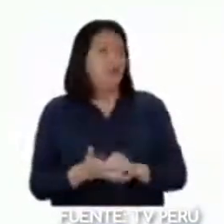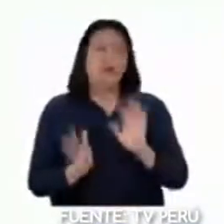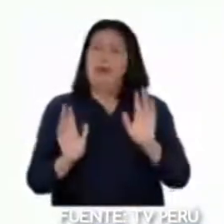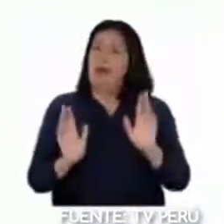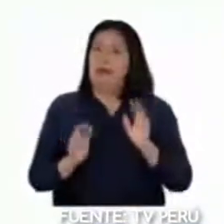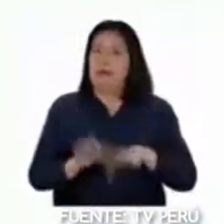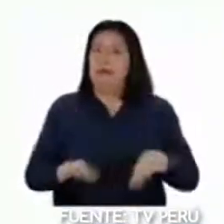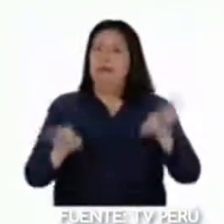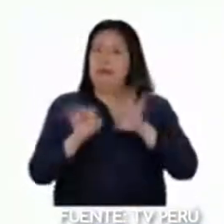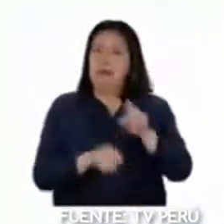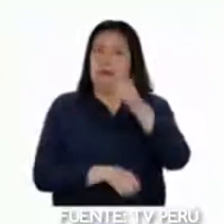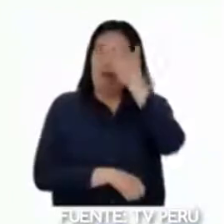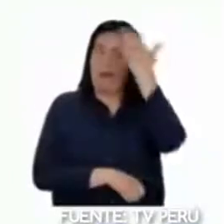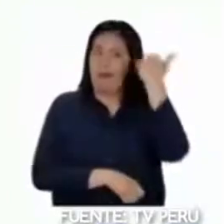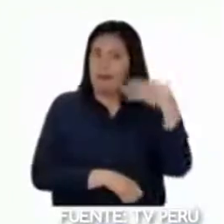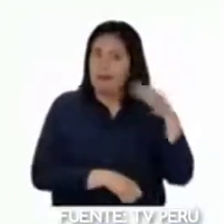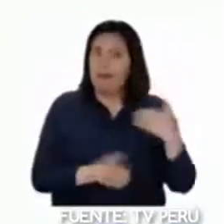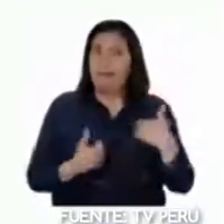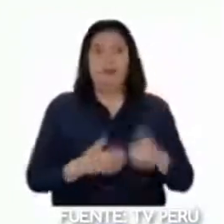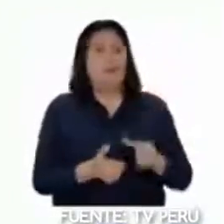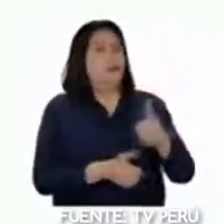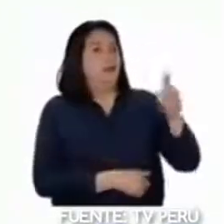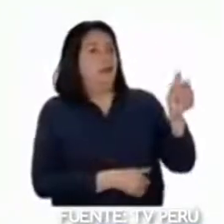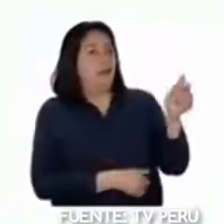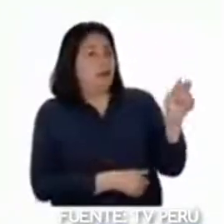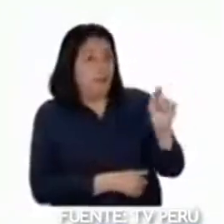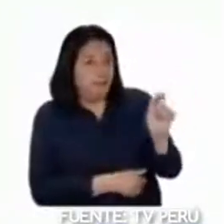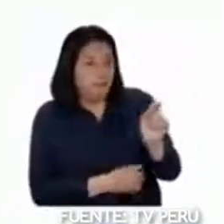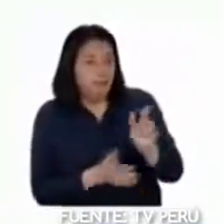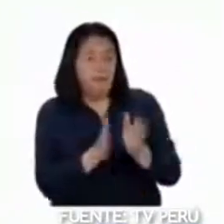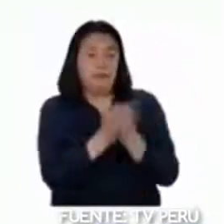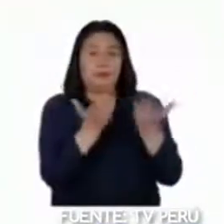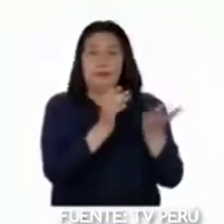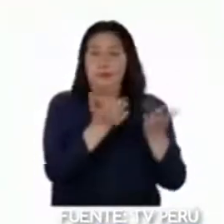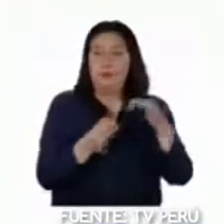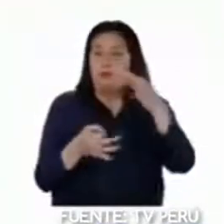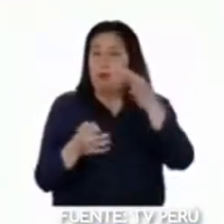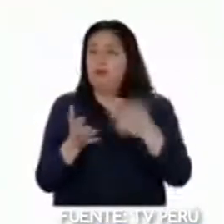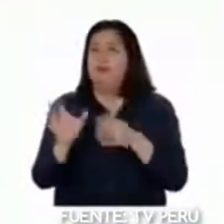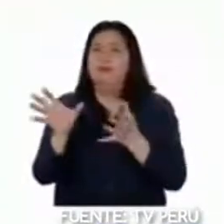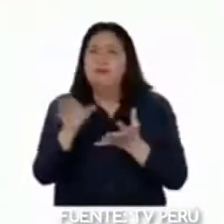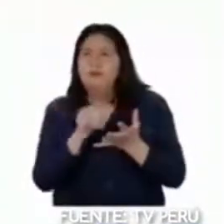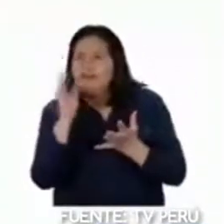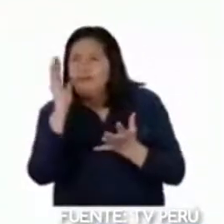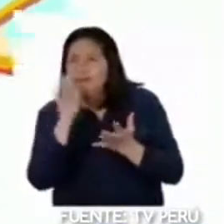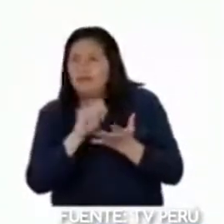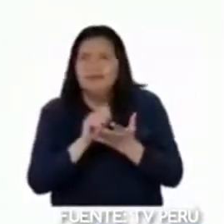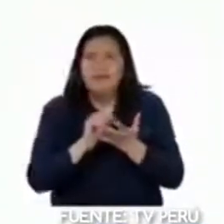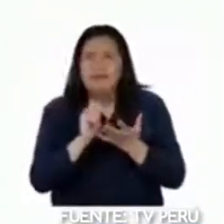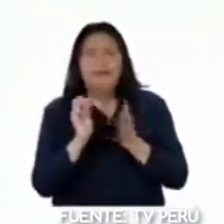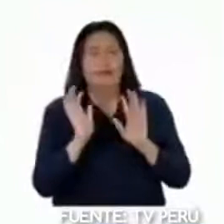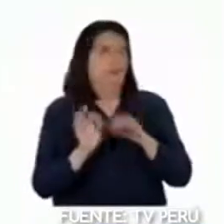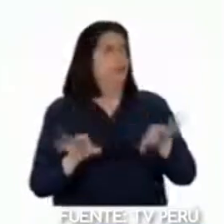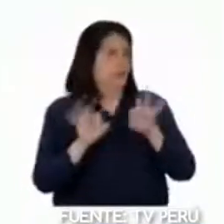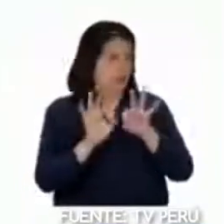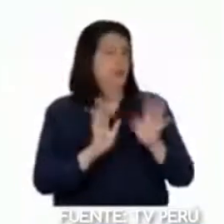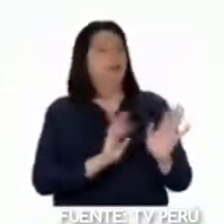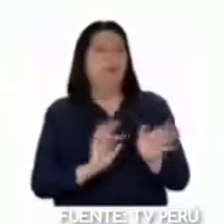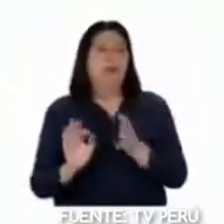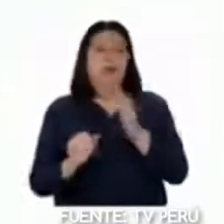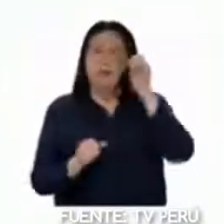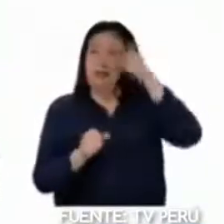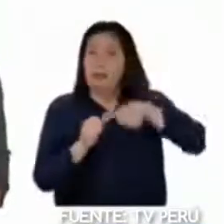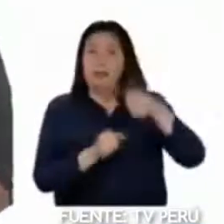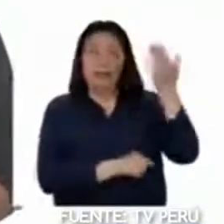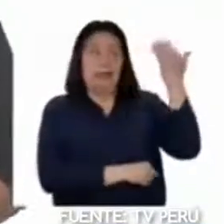sí, muy importante, no se olviden tener a la mano sus lápices, sus cuadernos y sus hojas para tomar apuntes. Fundamental. Como recordarán,